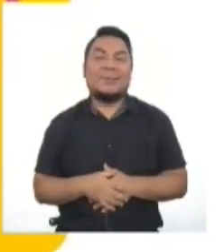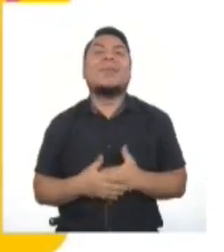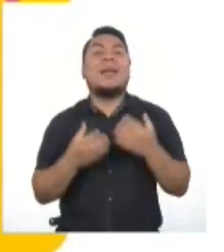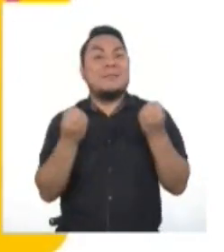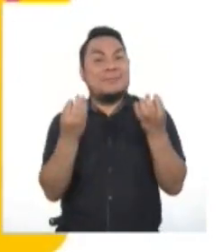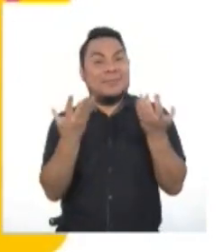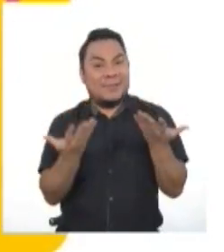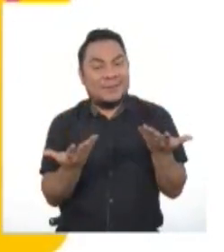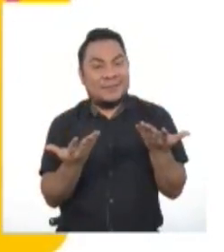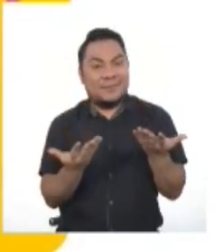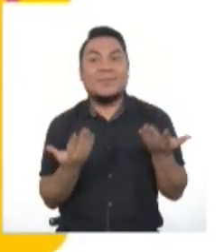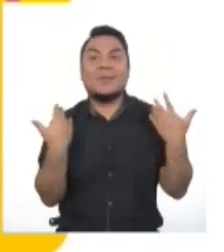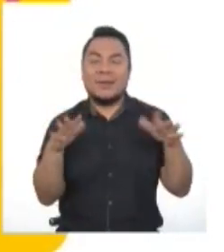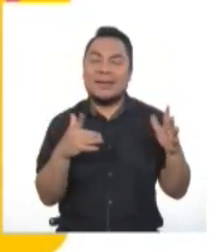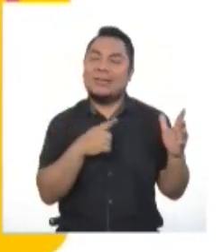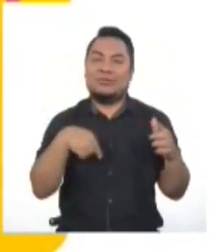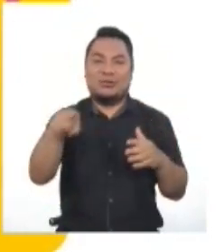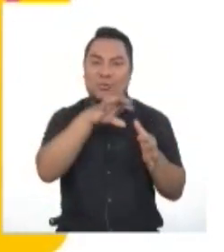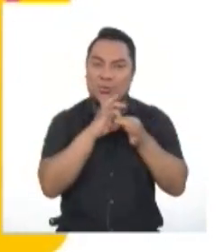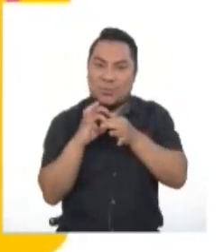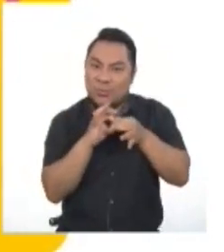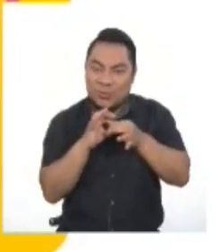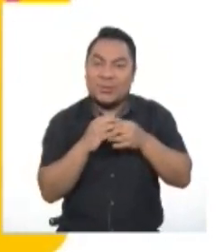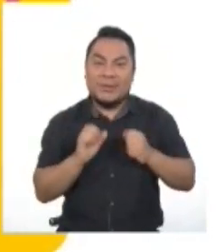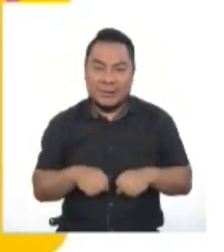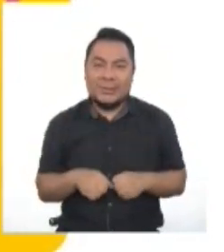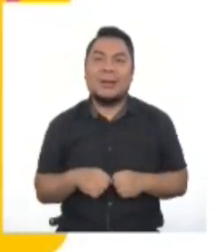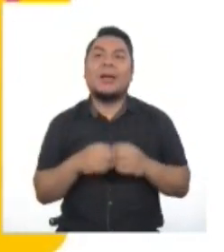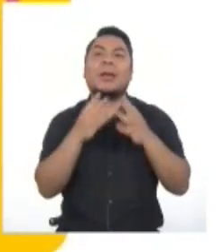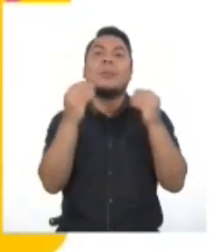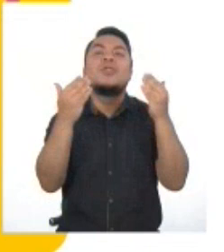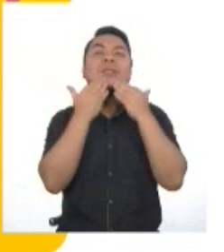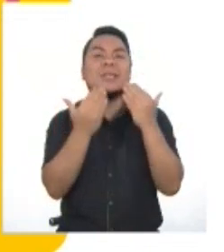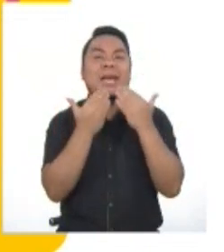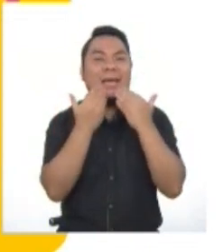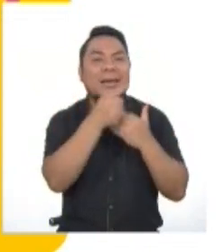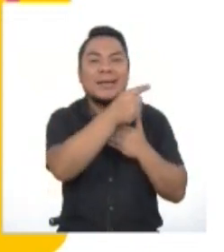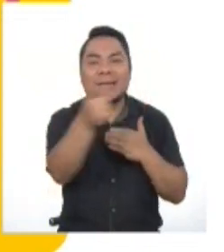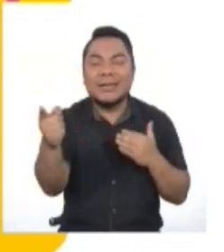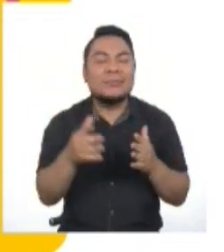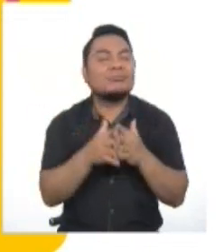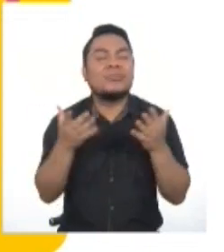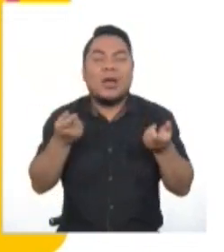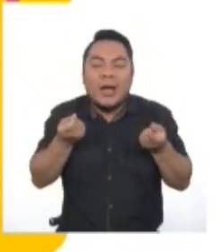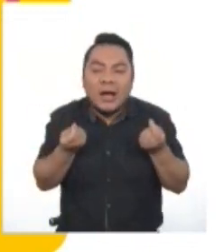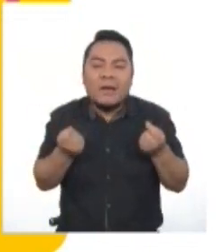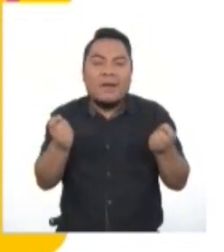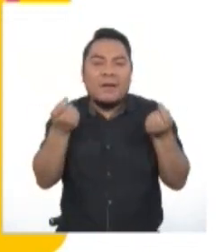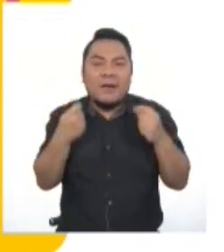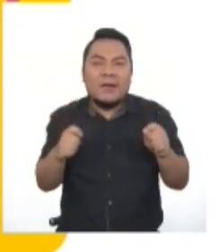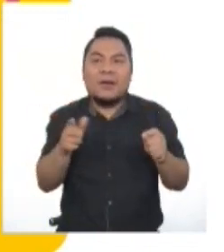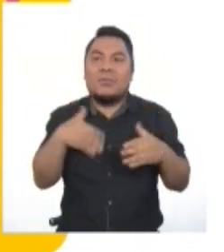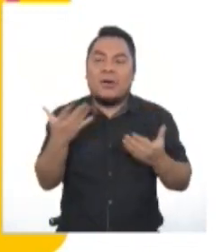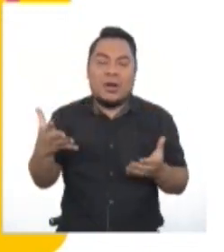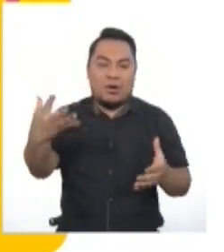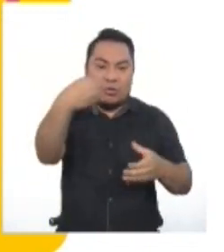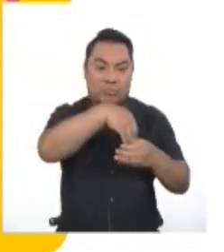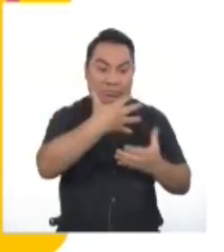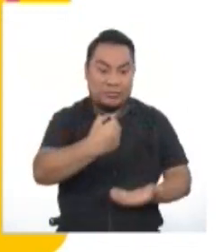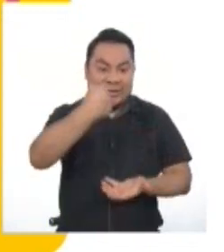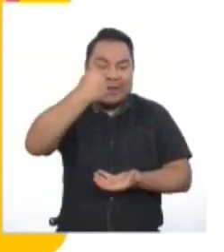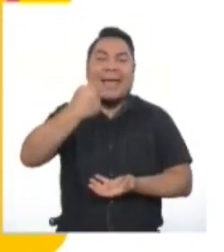Muy bien, lo hemos logrado juntos. Muchas gracias, chicos, por su enorme esfuerzo para entregar estas